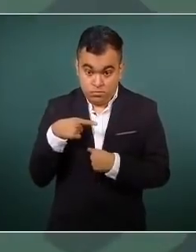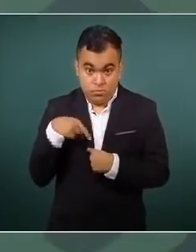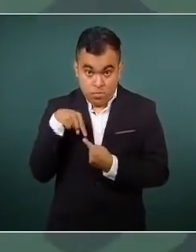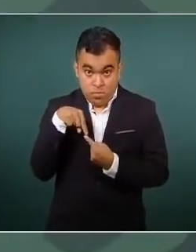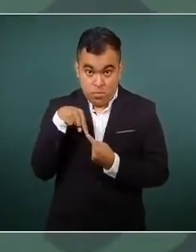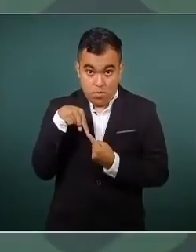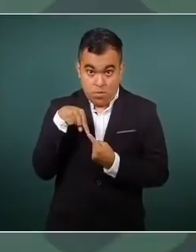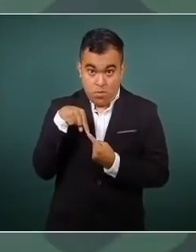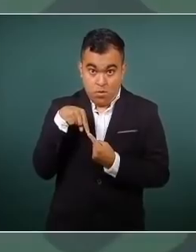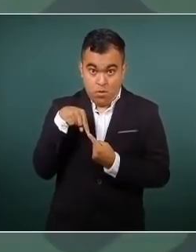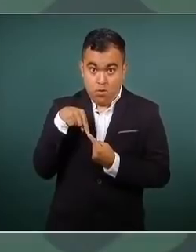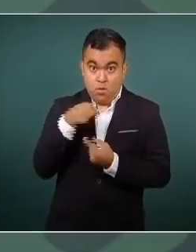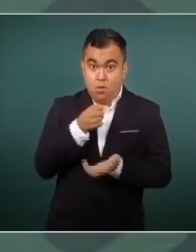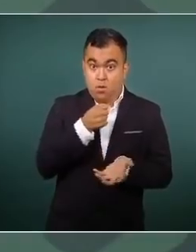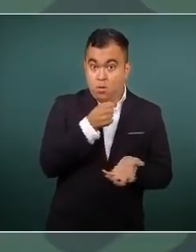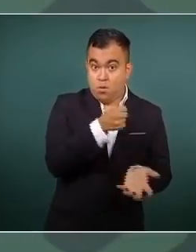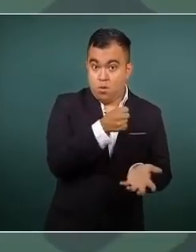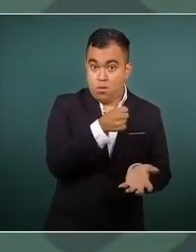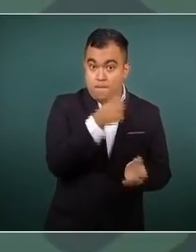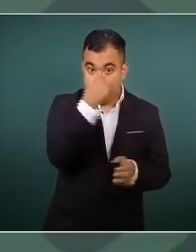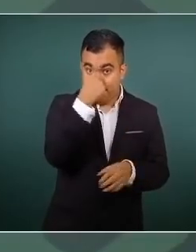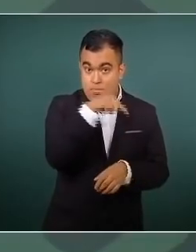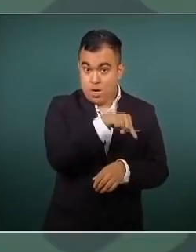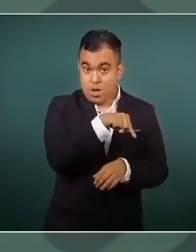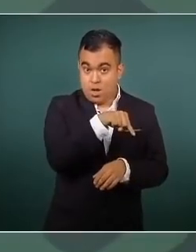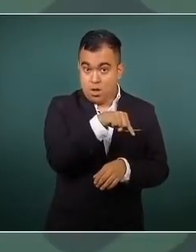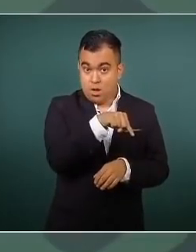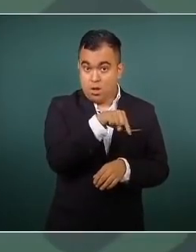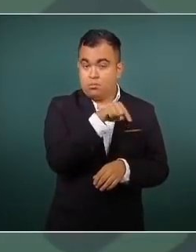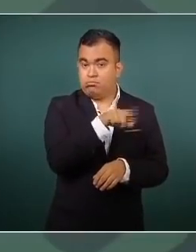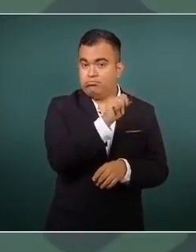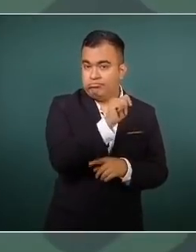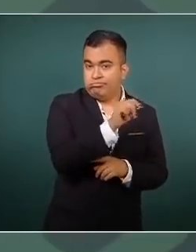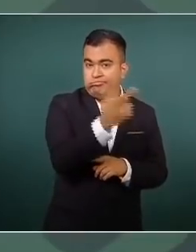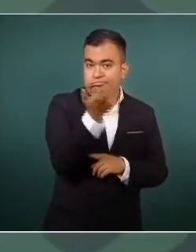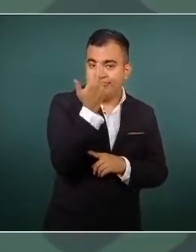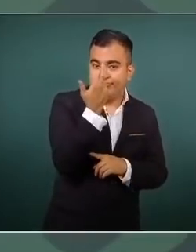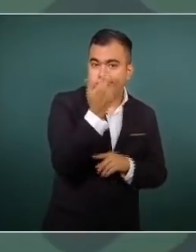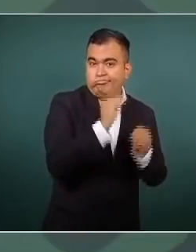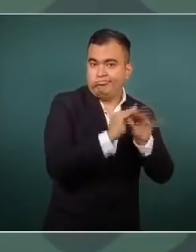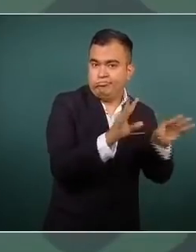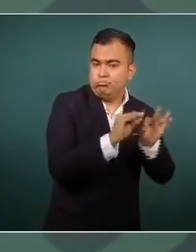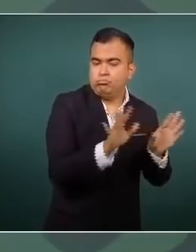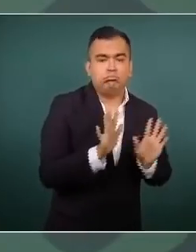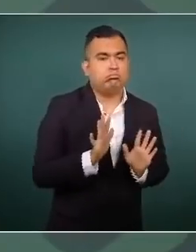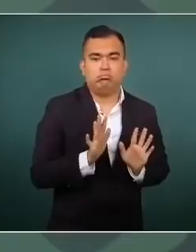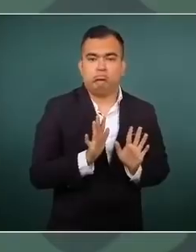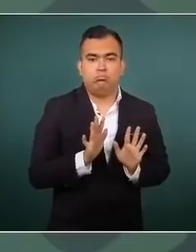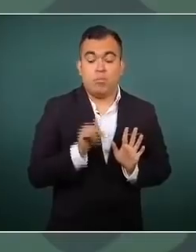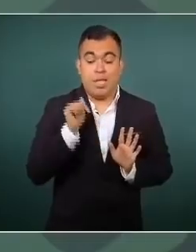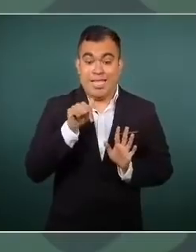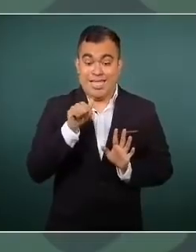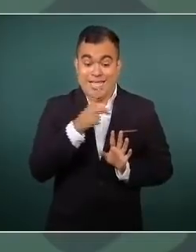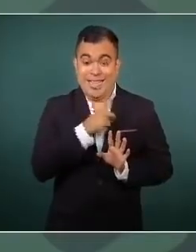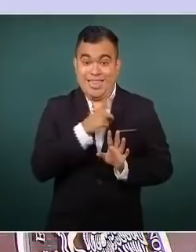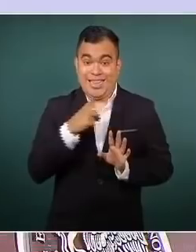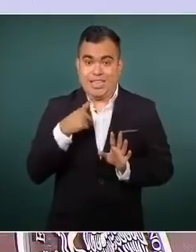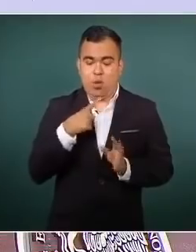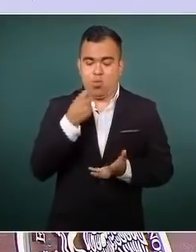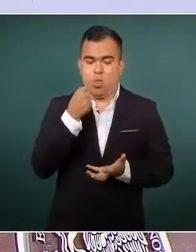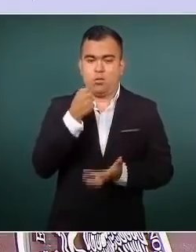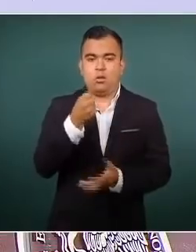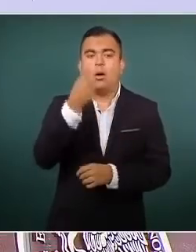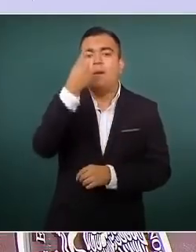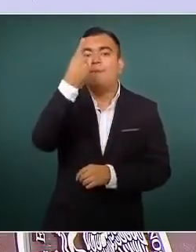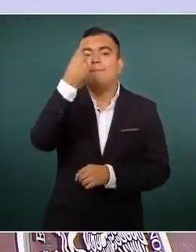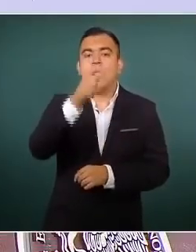pagar a medios de comunicación. La deuda pública tiene que destinarse para proyectos de